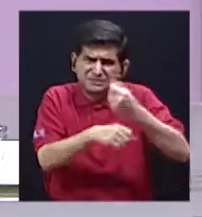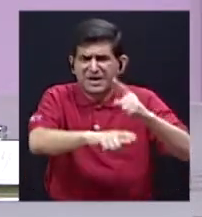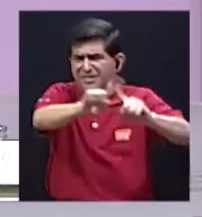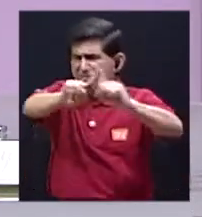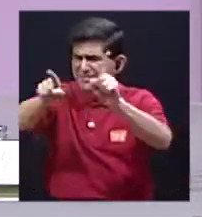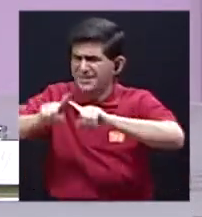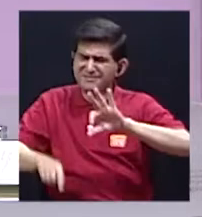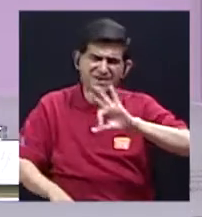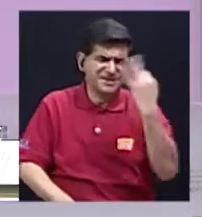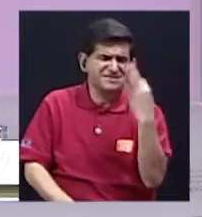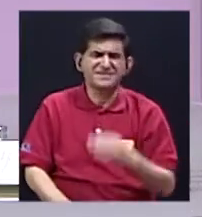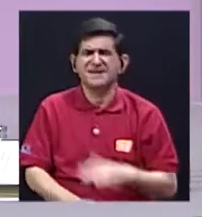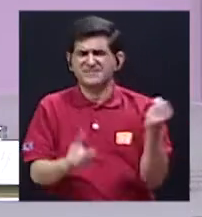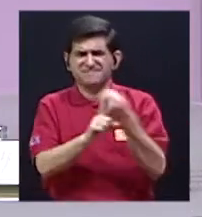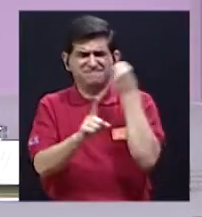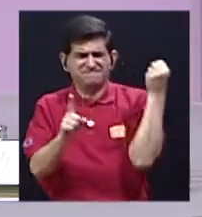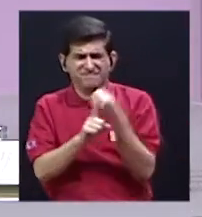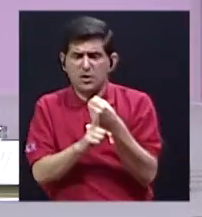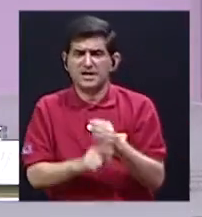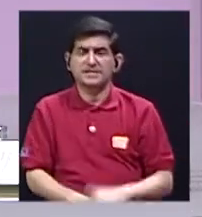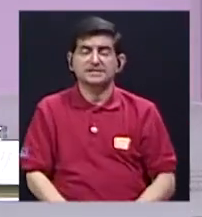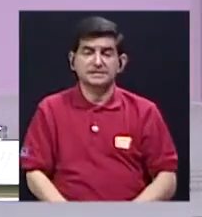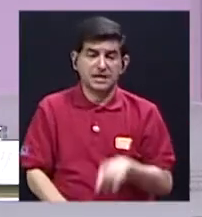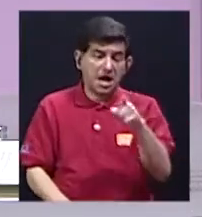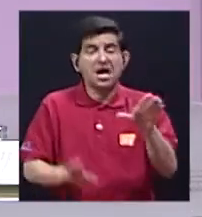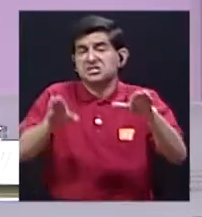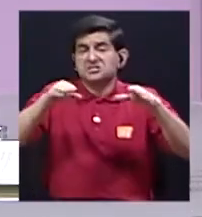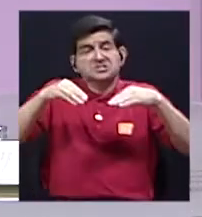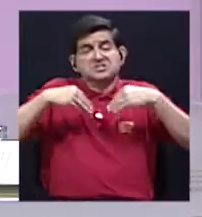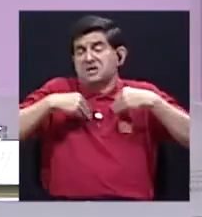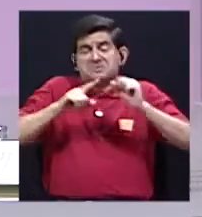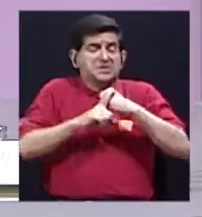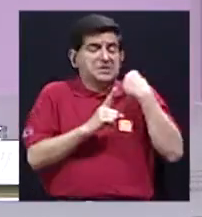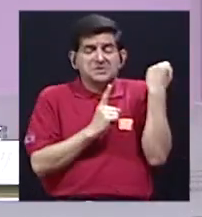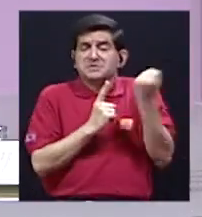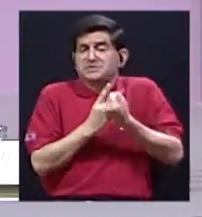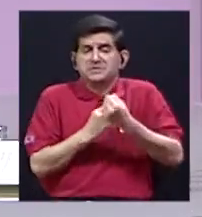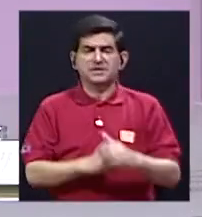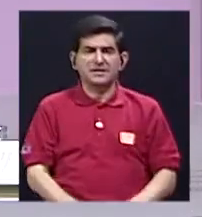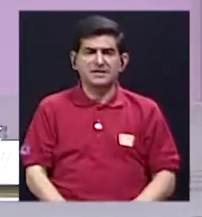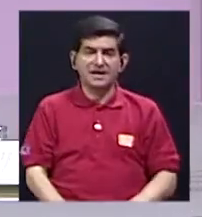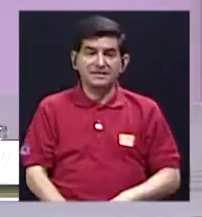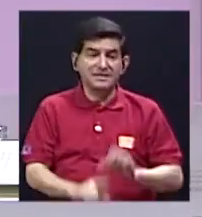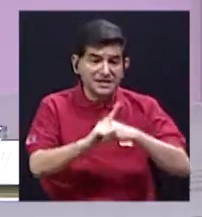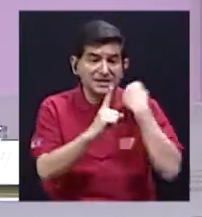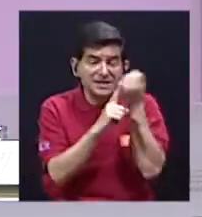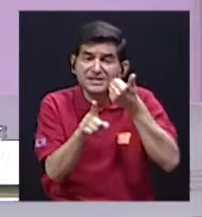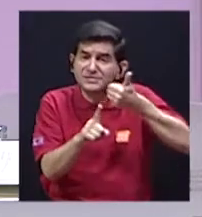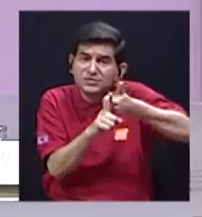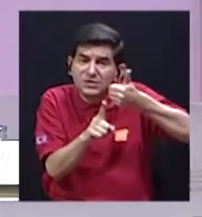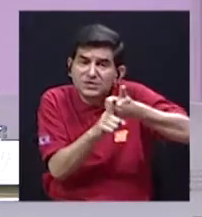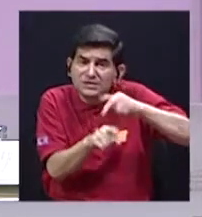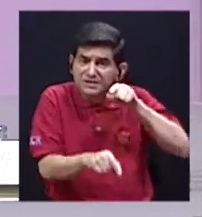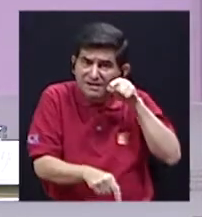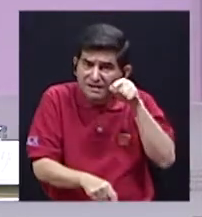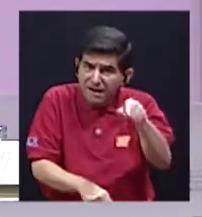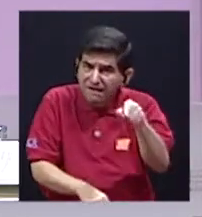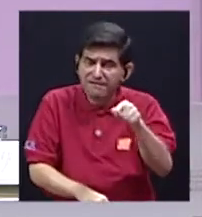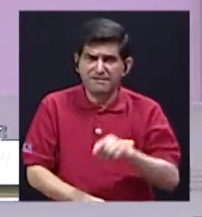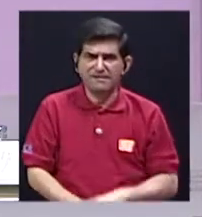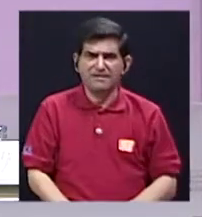serie de formas de violencia incluso que son aceptadas por una sociedad y que es la sociedad como